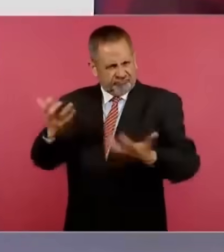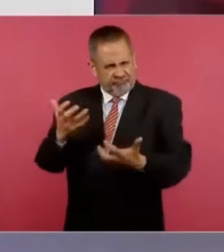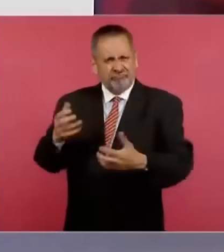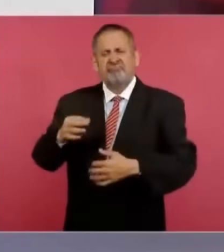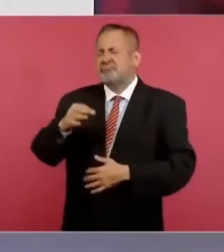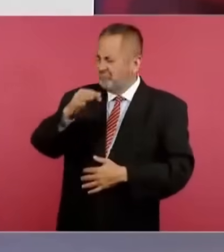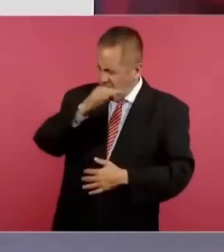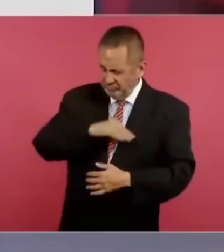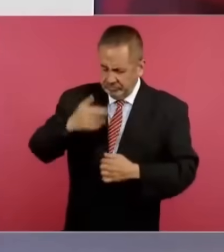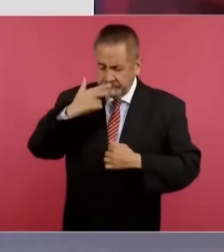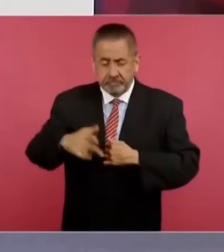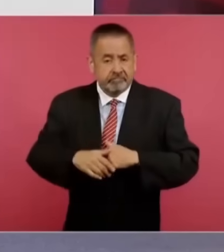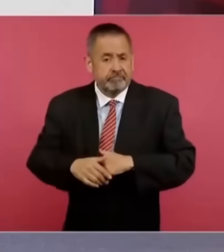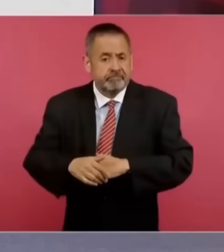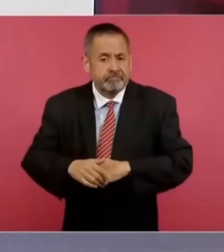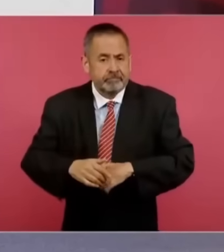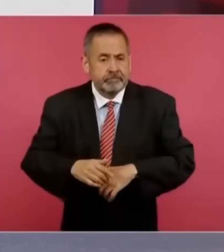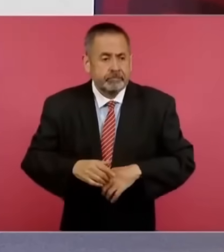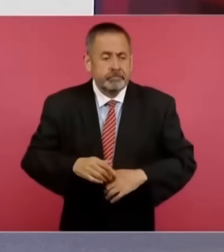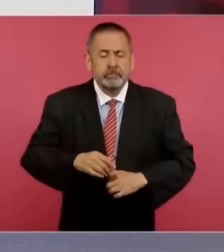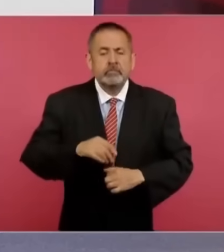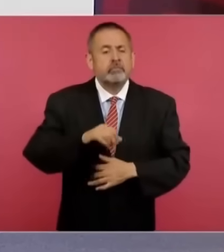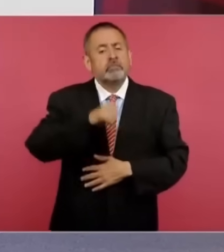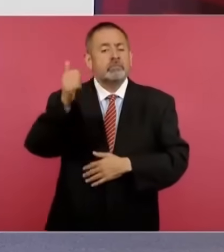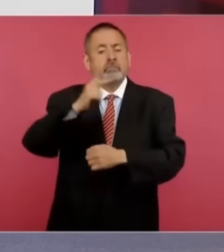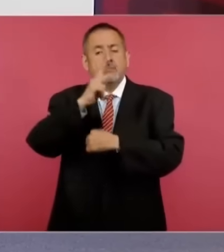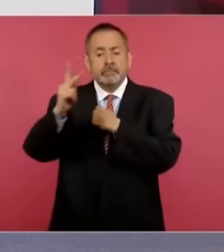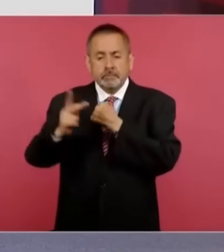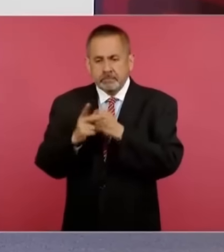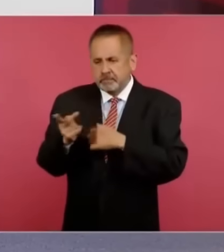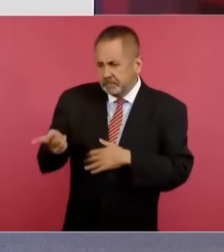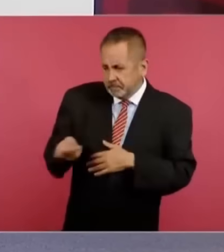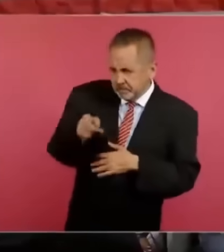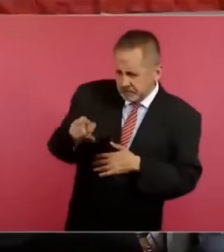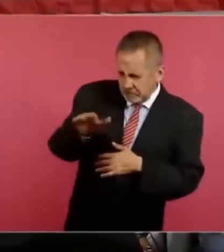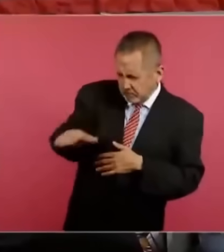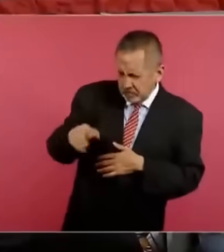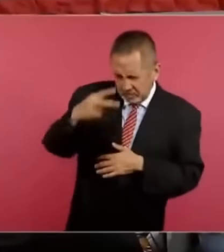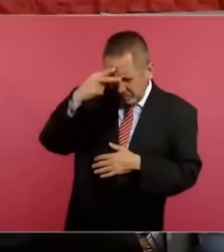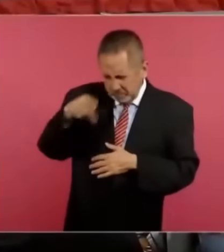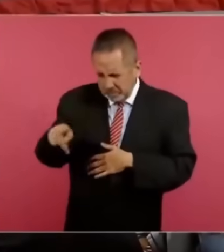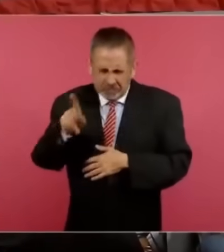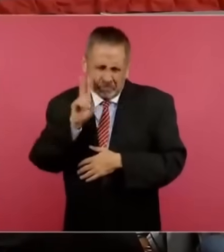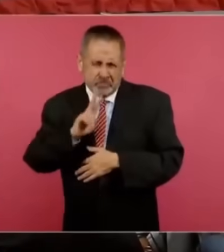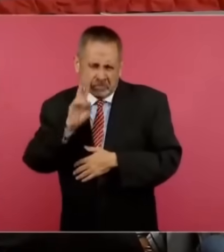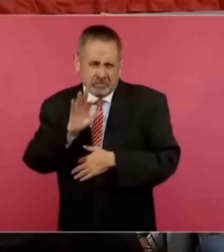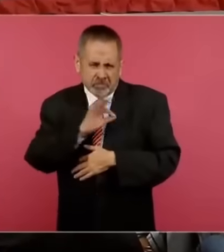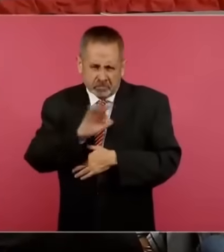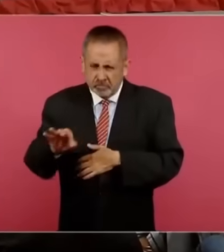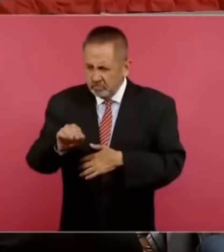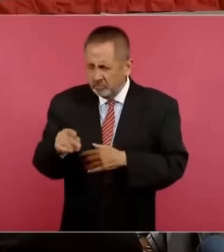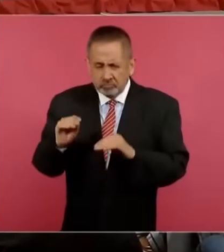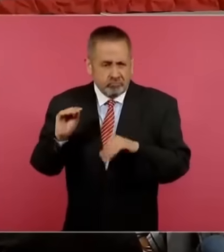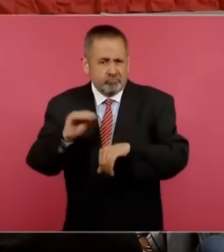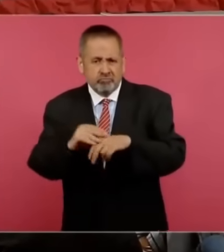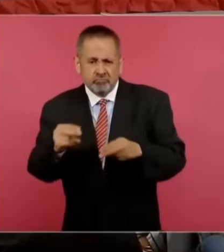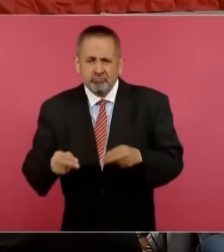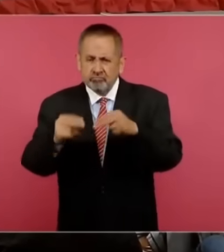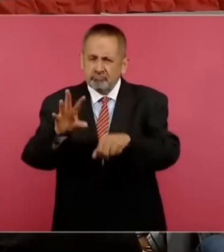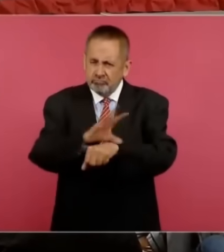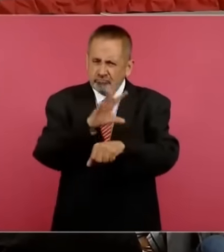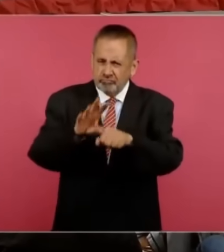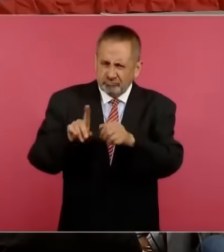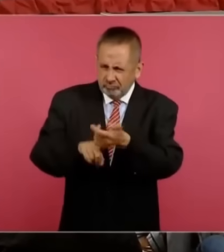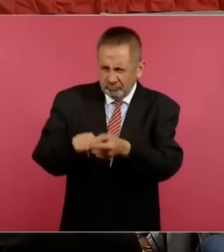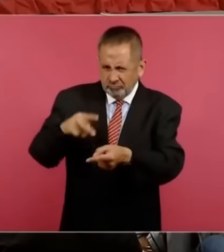Cuando un gobernante extranjero me pregunta si hay posibilidad de entrar al negocio de los